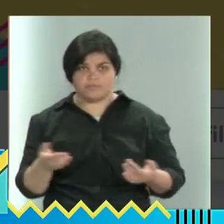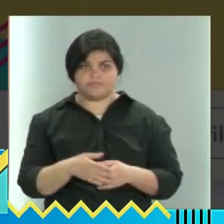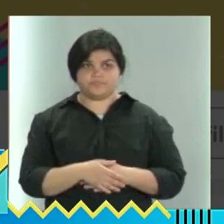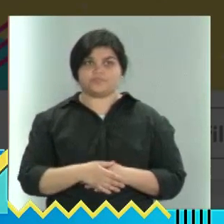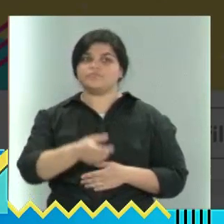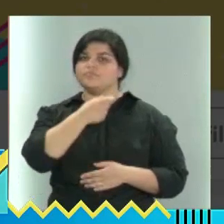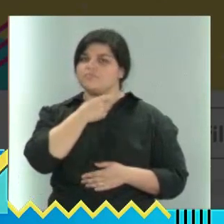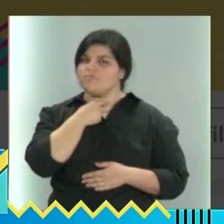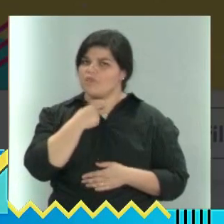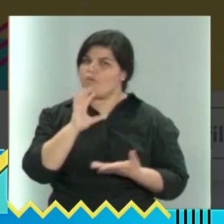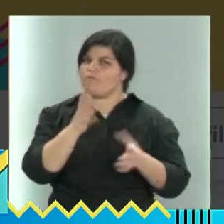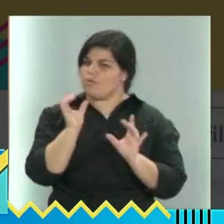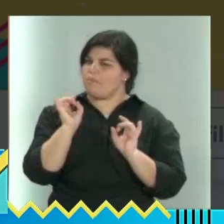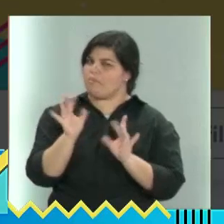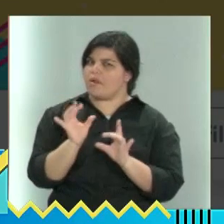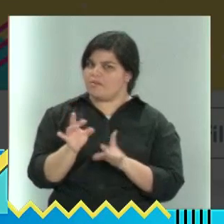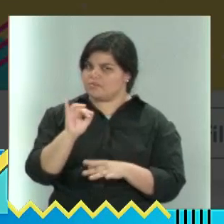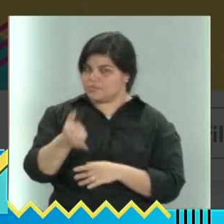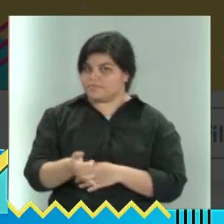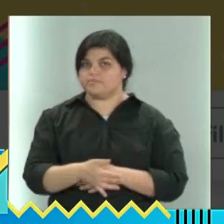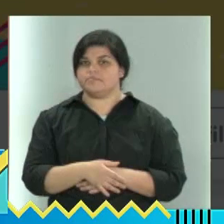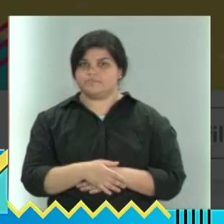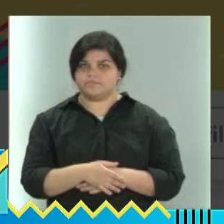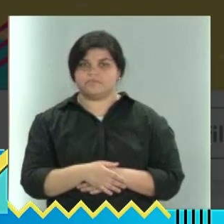hacer una crítica a